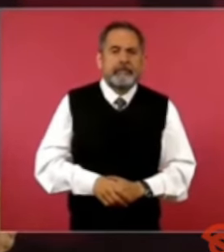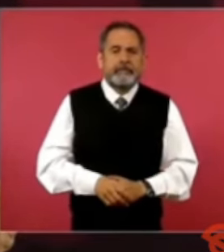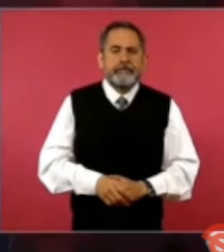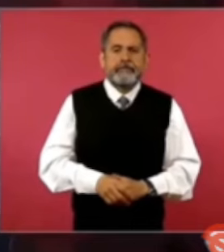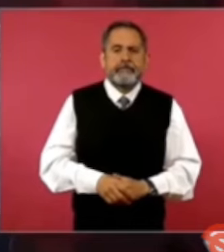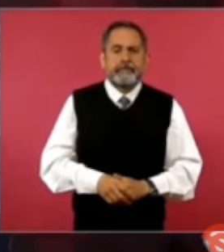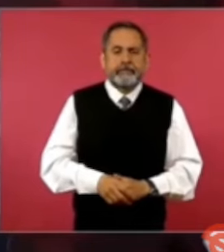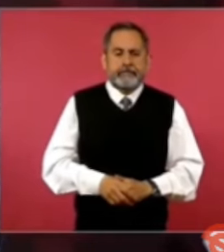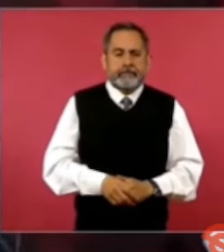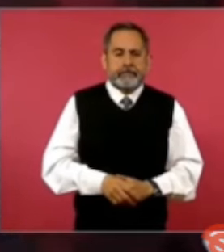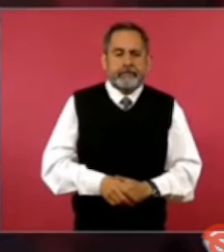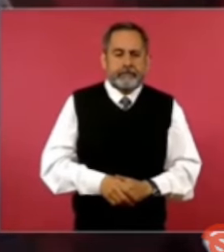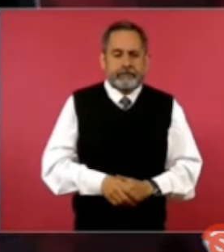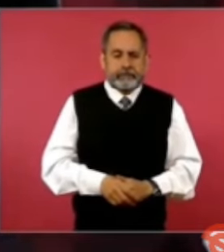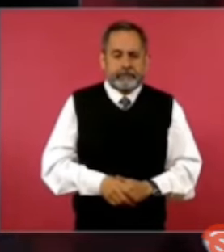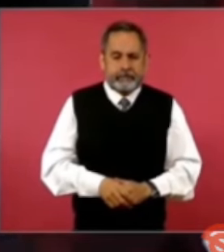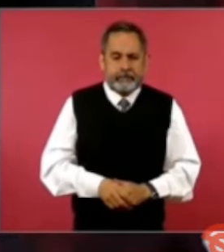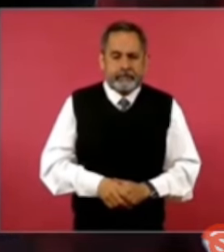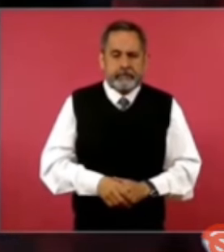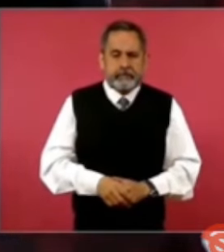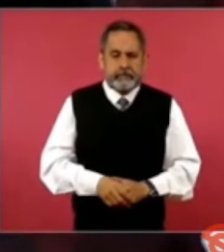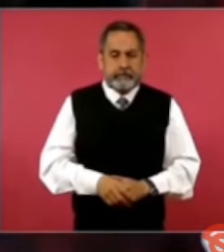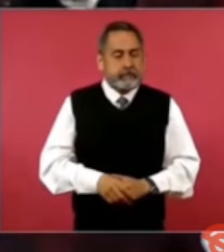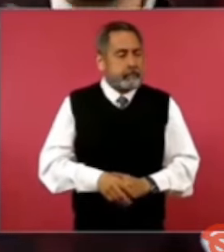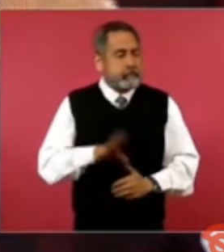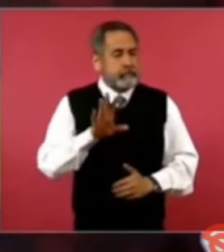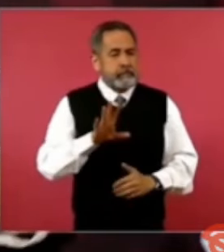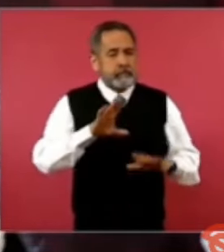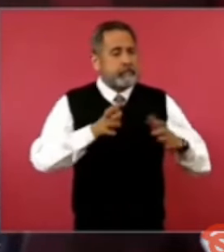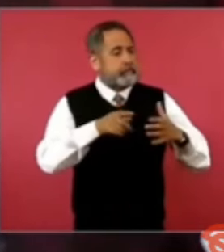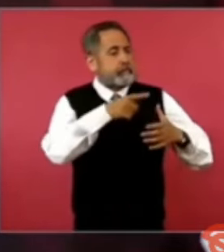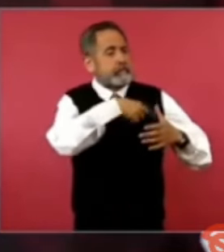privilegios como si